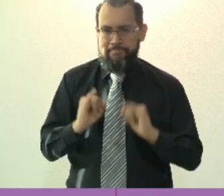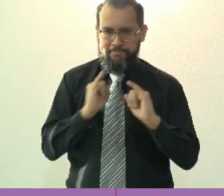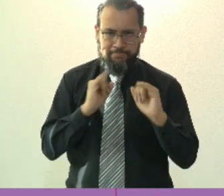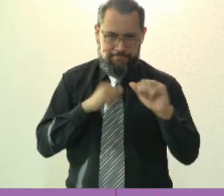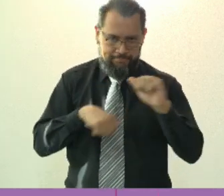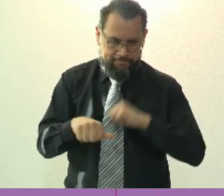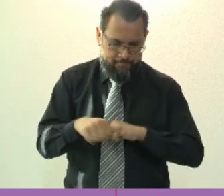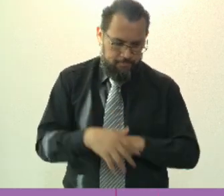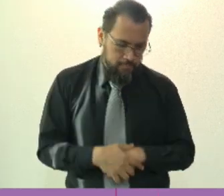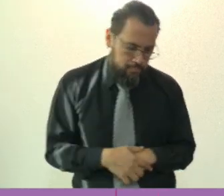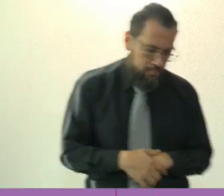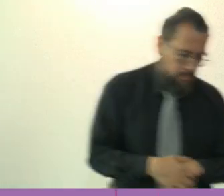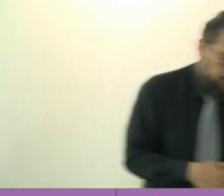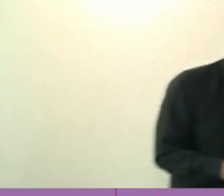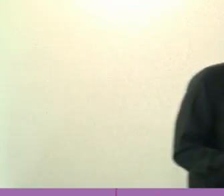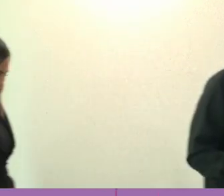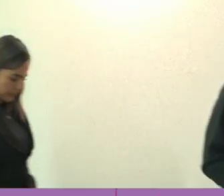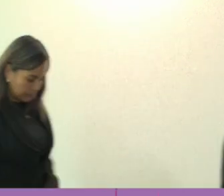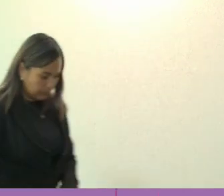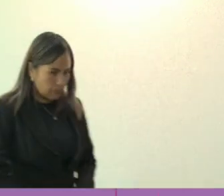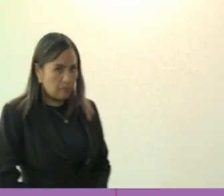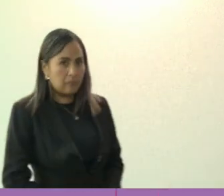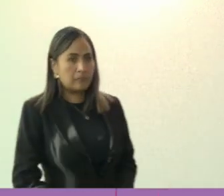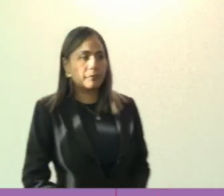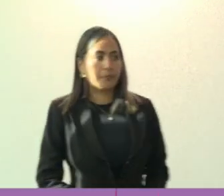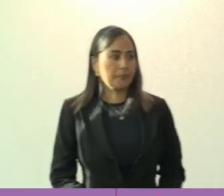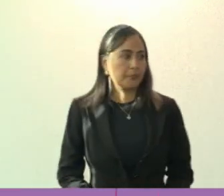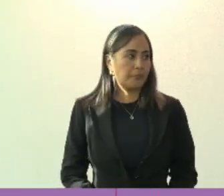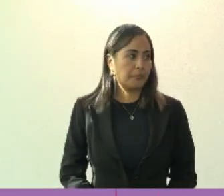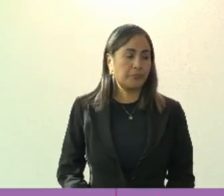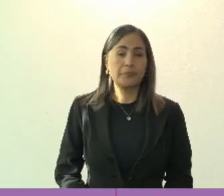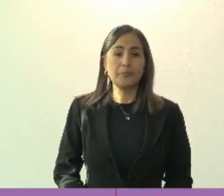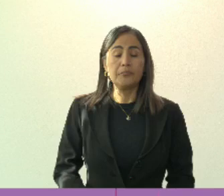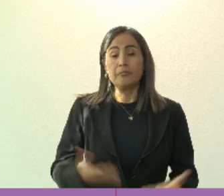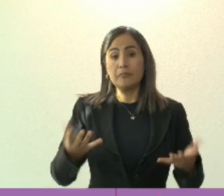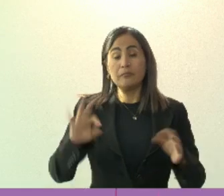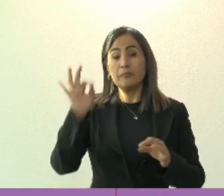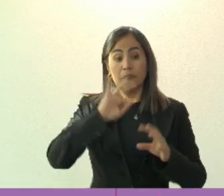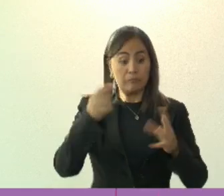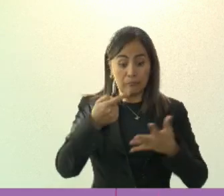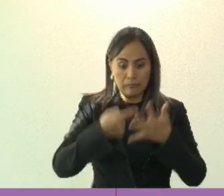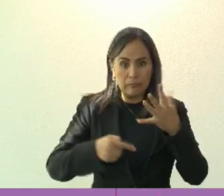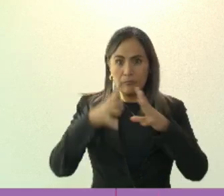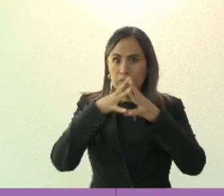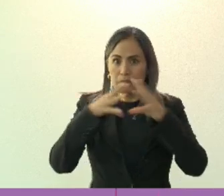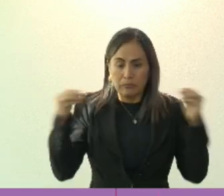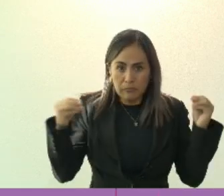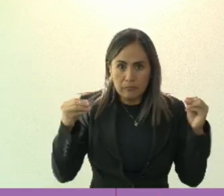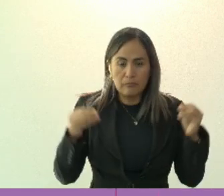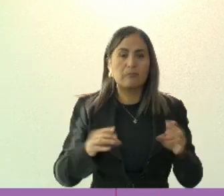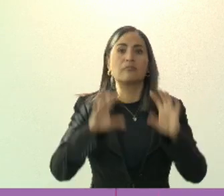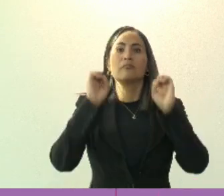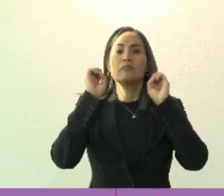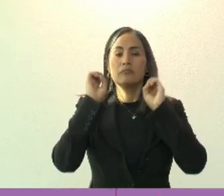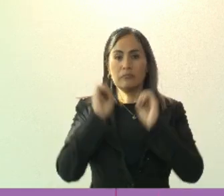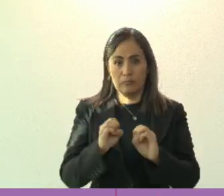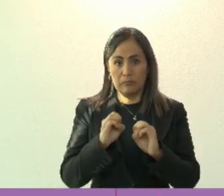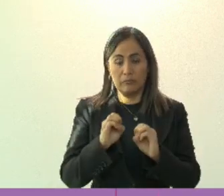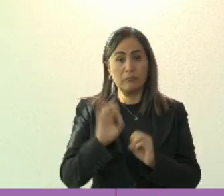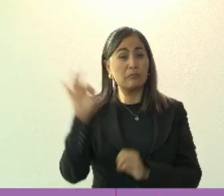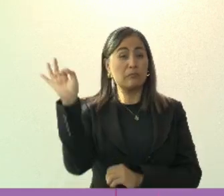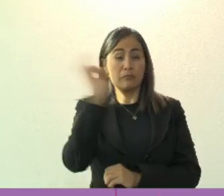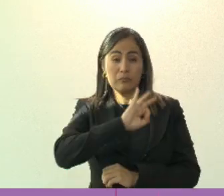Bueno, es que el haber desaparecido, o quizás ni siquiera haber generado